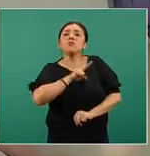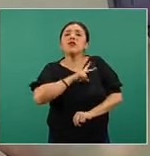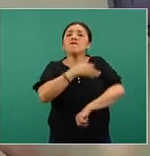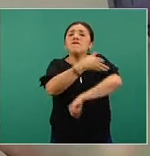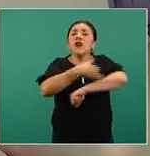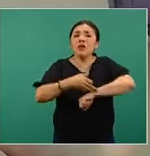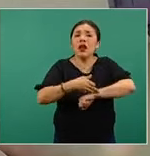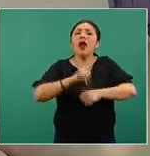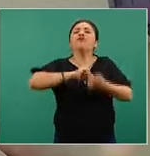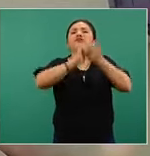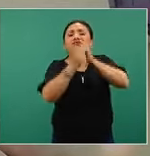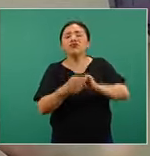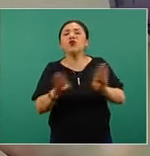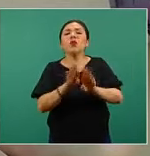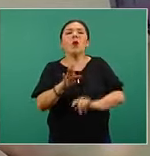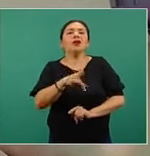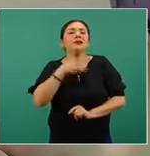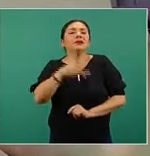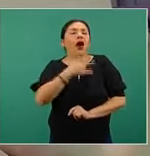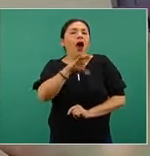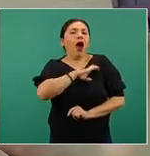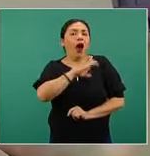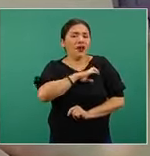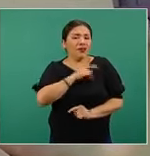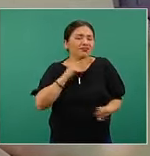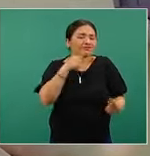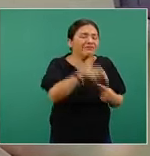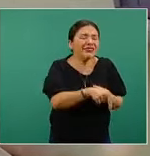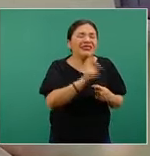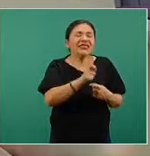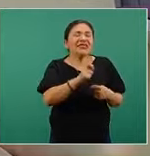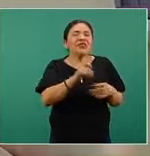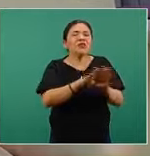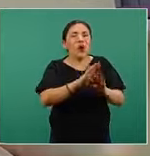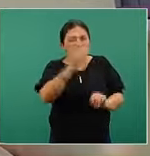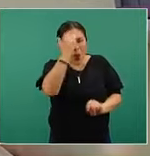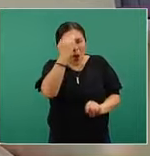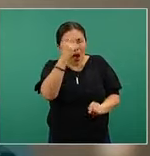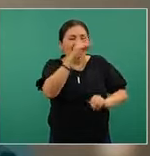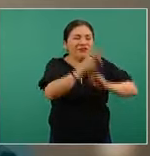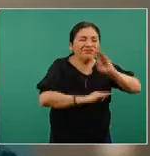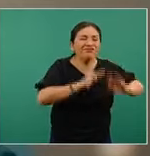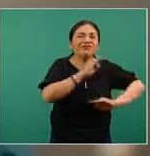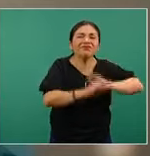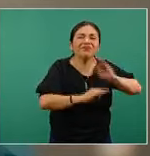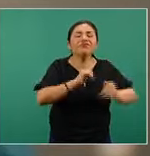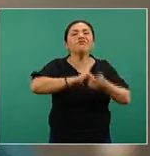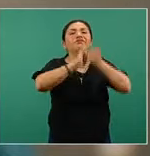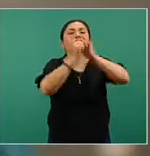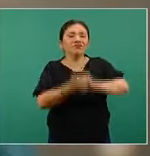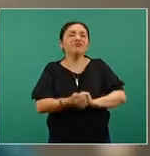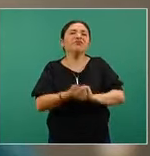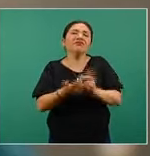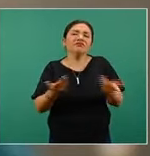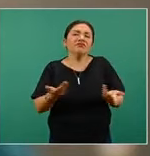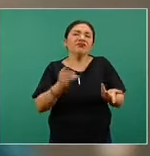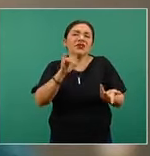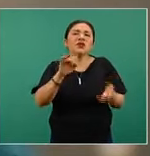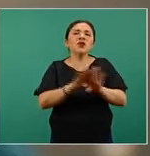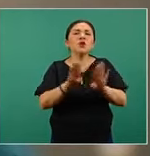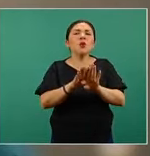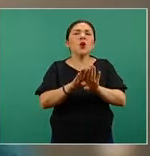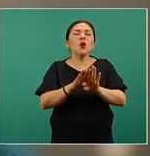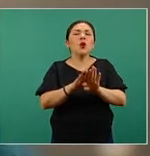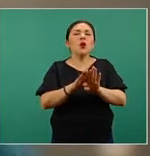llega por encariñarse con ella y a conocerlo en el dedo como te